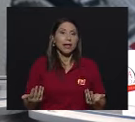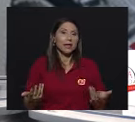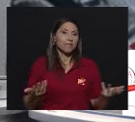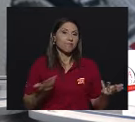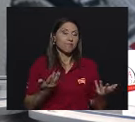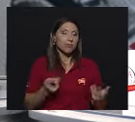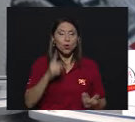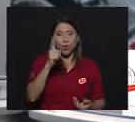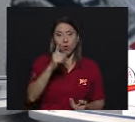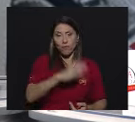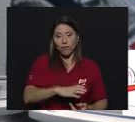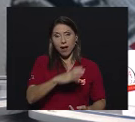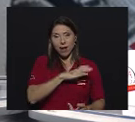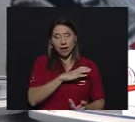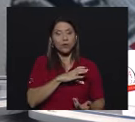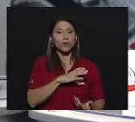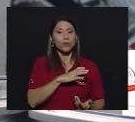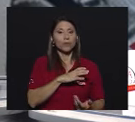un factor